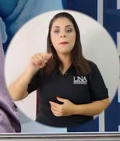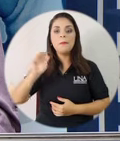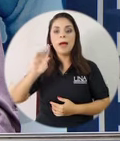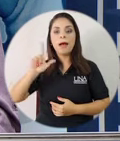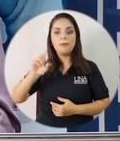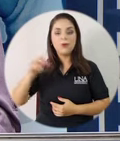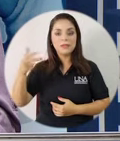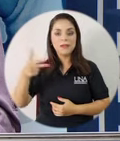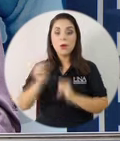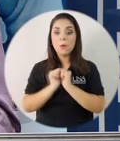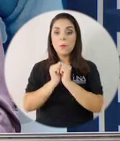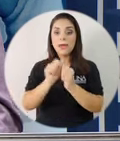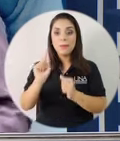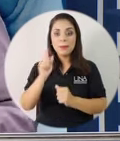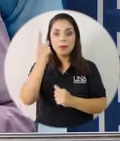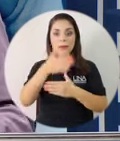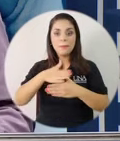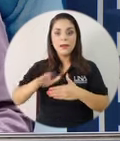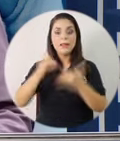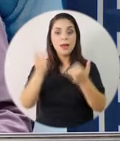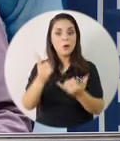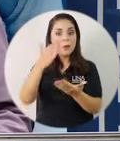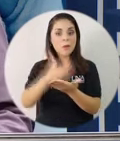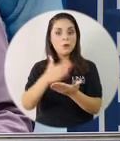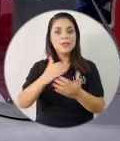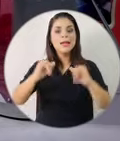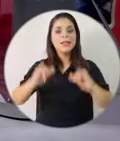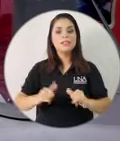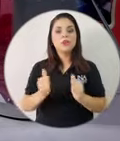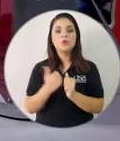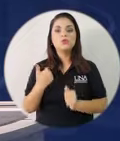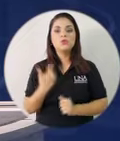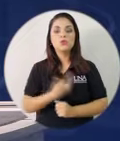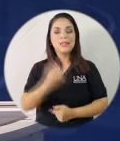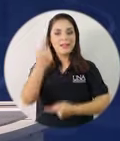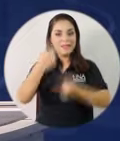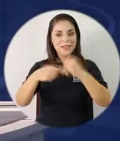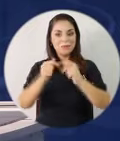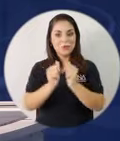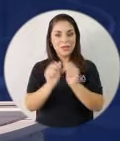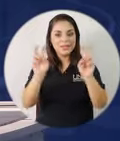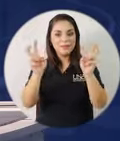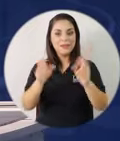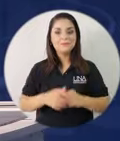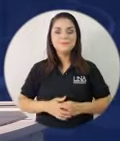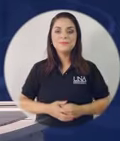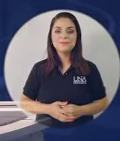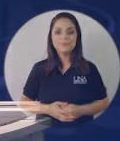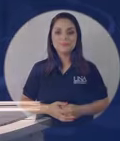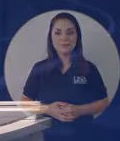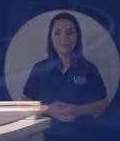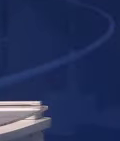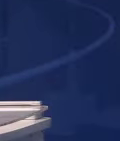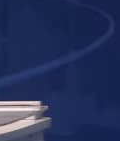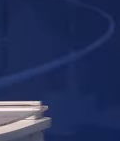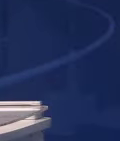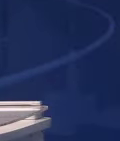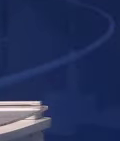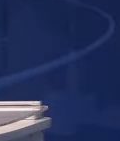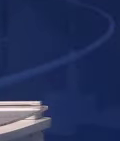gracias a Pablo Chaverri por acompañarnos en este primer bloque. Vamos a una pausa, pero quédese con nosotros que ya regresamos con este tema.